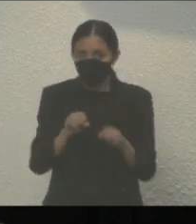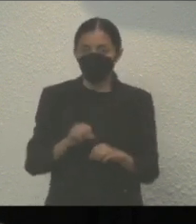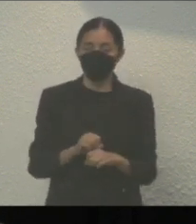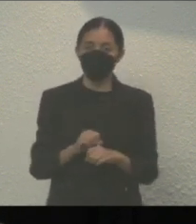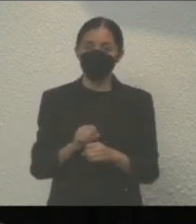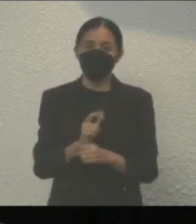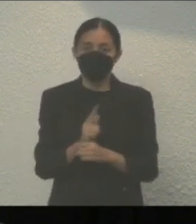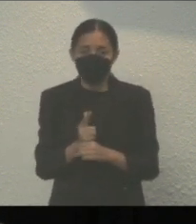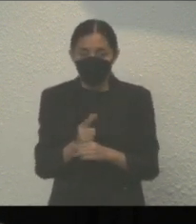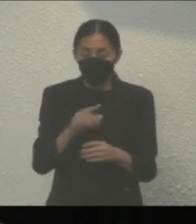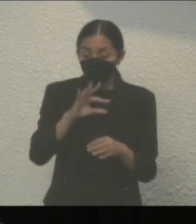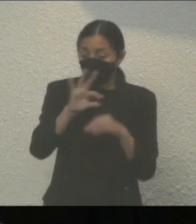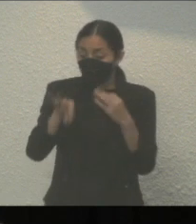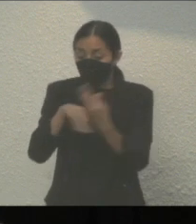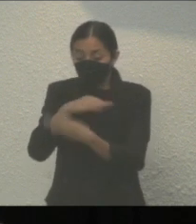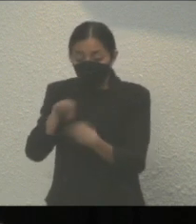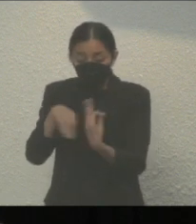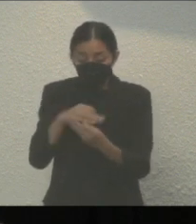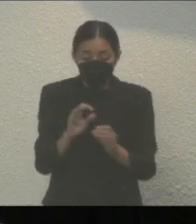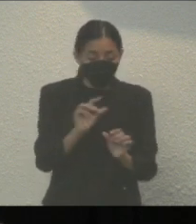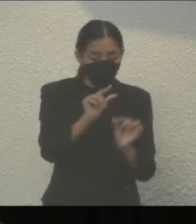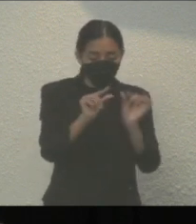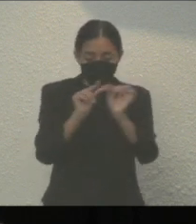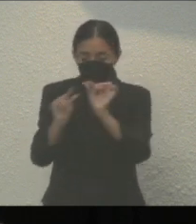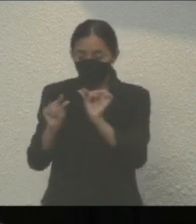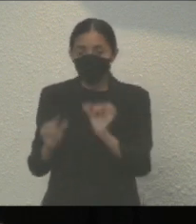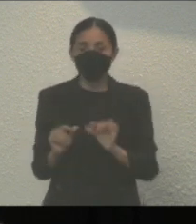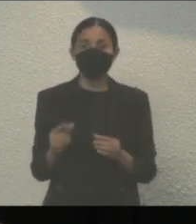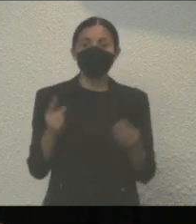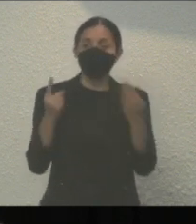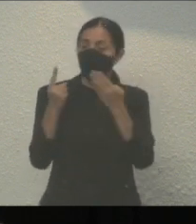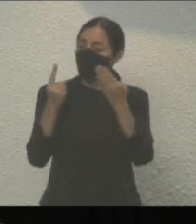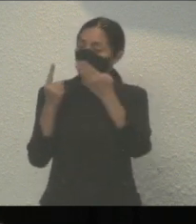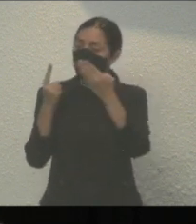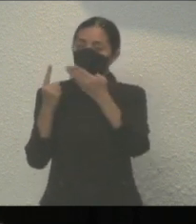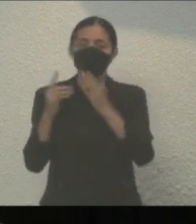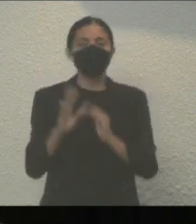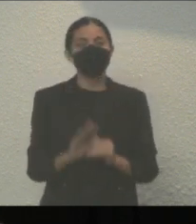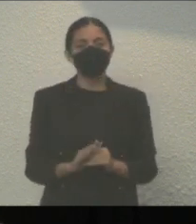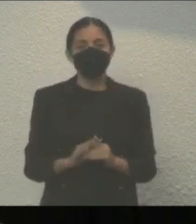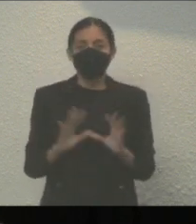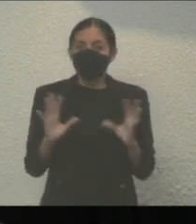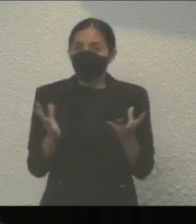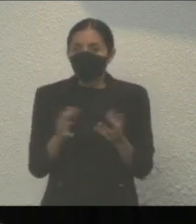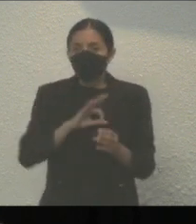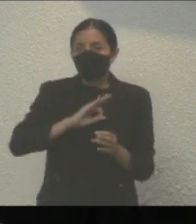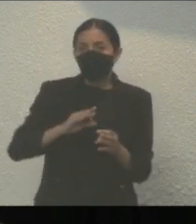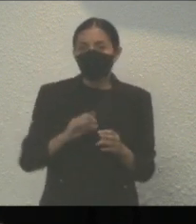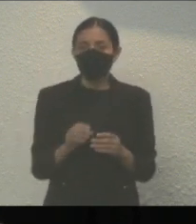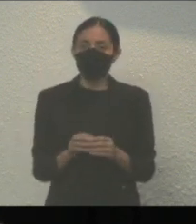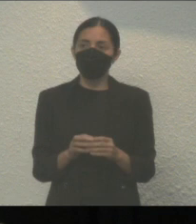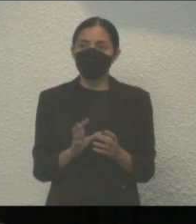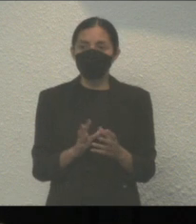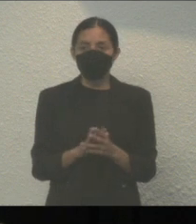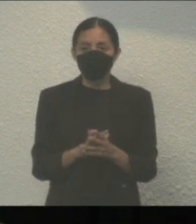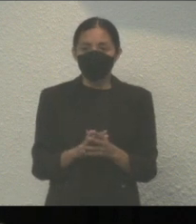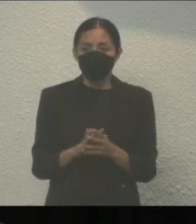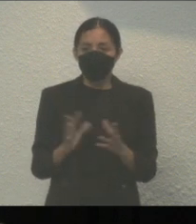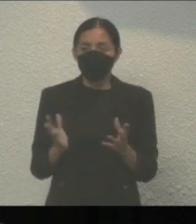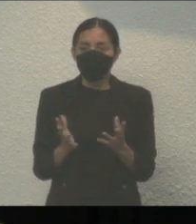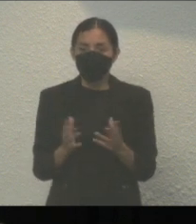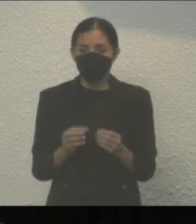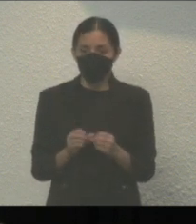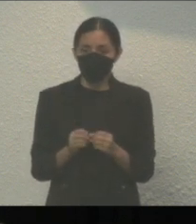todos somos la pieza clave para alcanzar el objetivo común: contribuir a la conservación, recuperación y rehabilitación